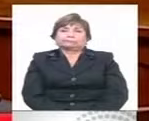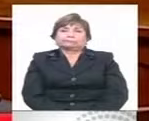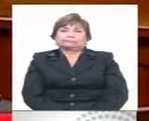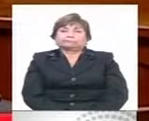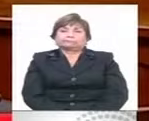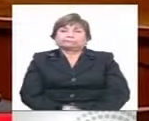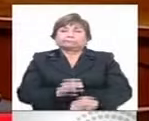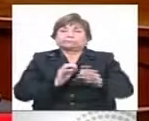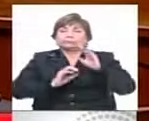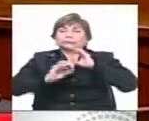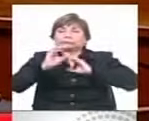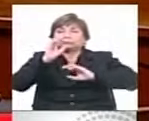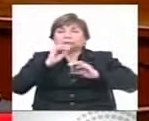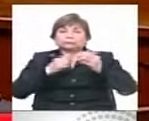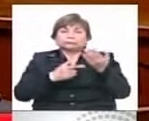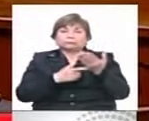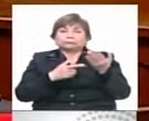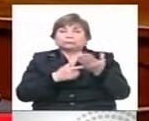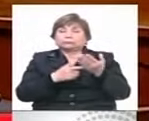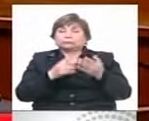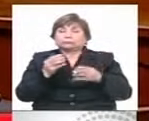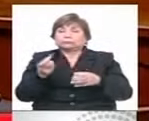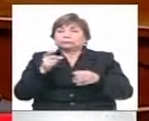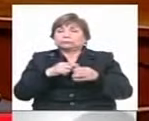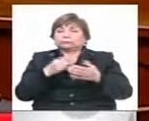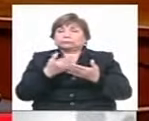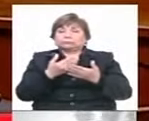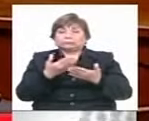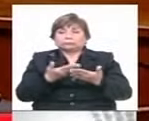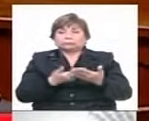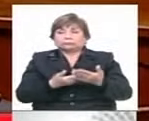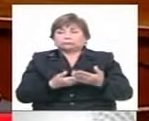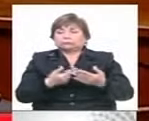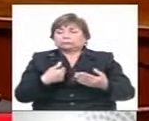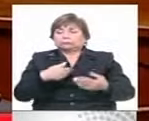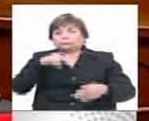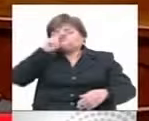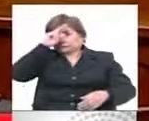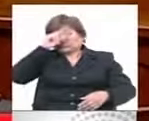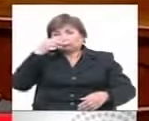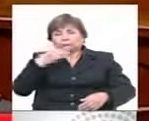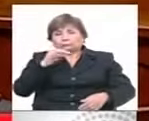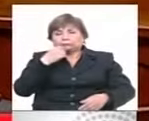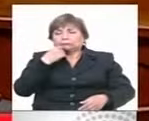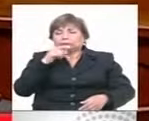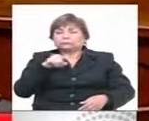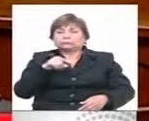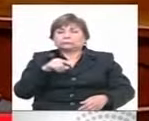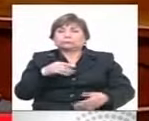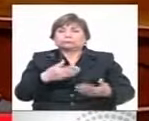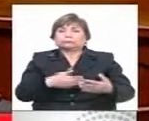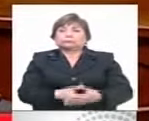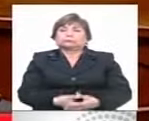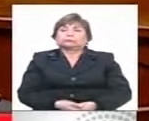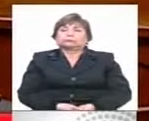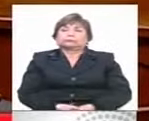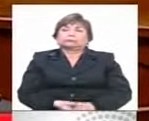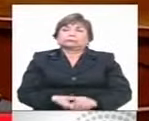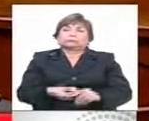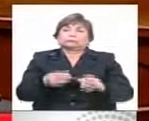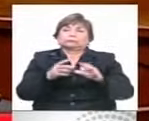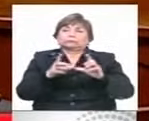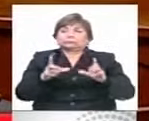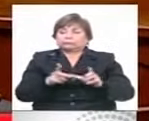La ciencia, tecnología e innovación en el Perú siempre han estado relegadas a